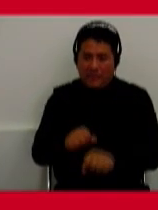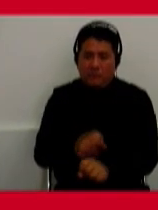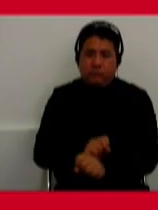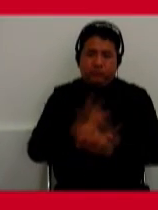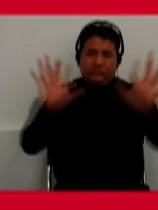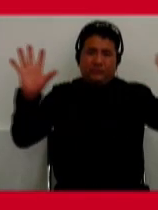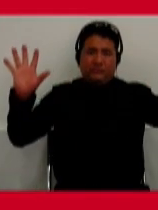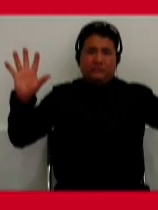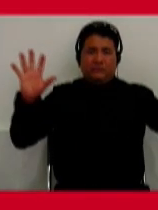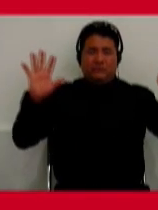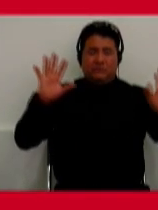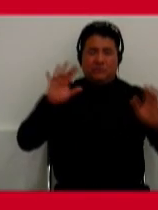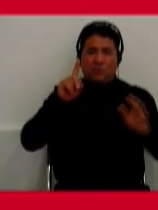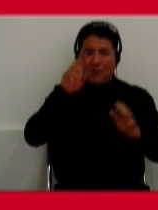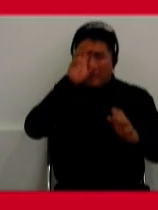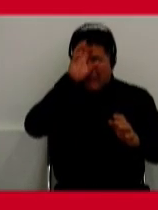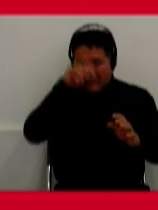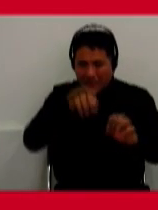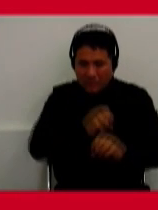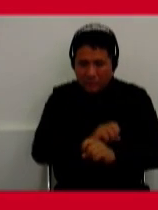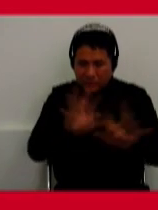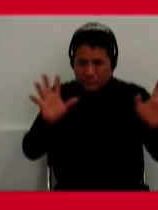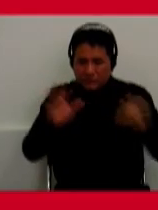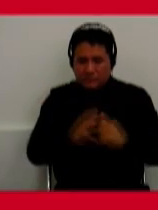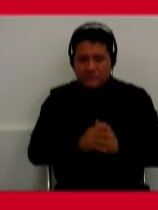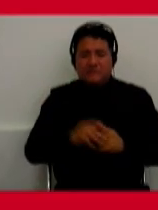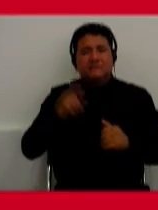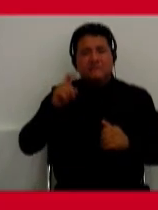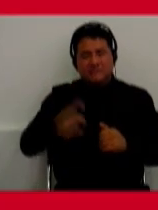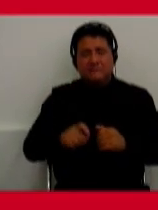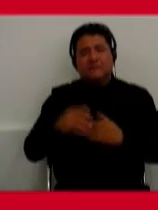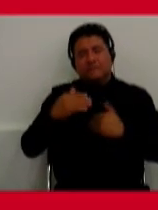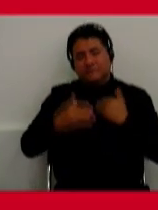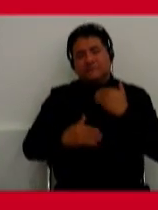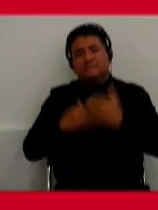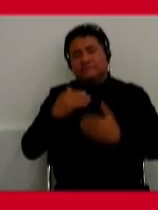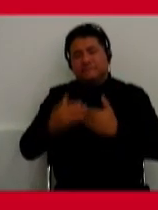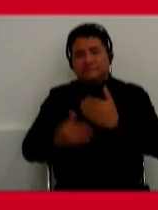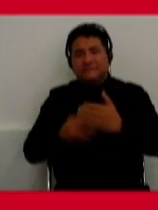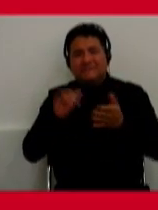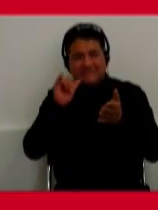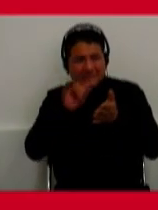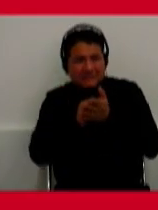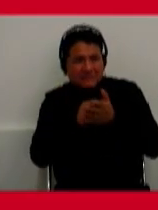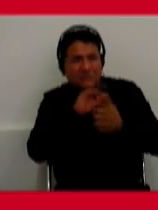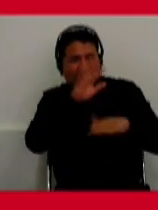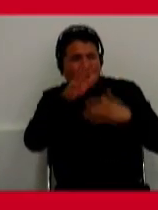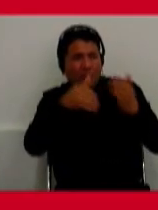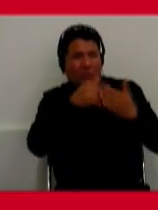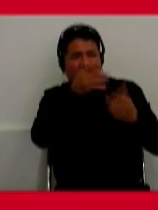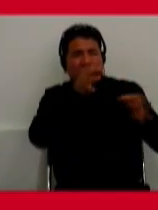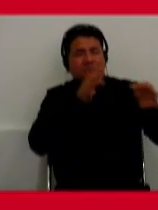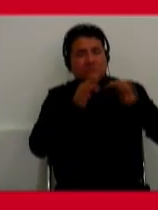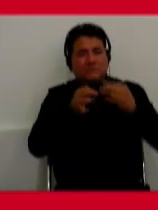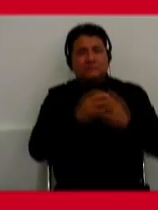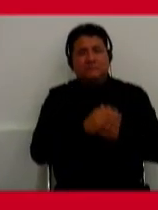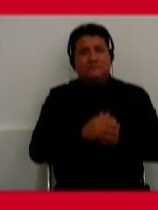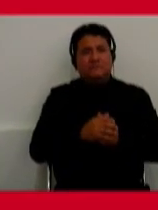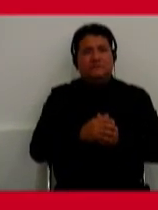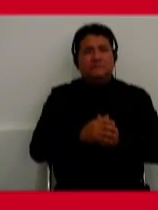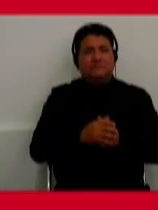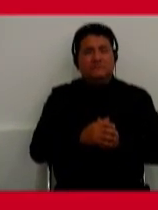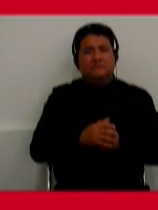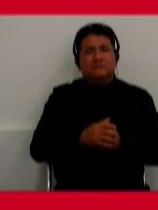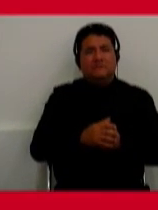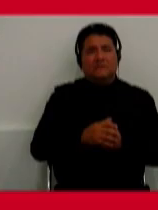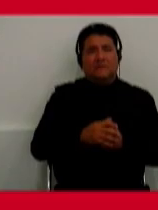mismas características, tenemos que hacer el mismo proceso de LOA que hemos hablado inicialmente, ¿no? Primer cutoff análisis, hacemos secuencia lógica